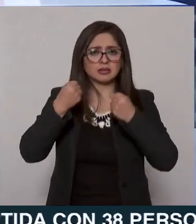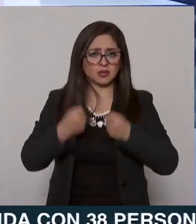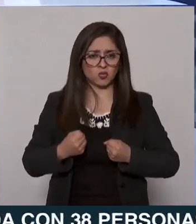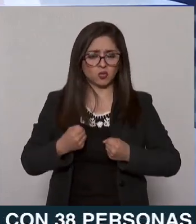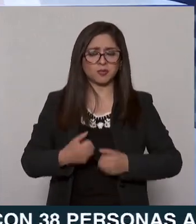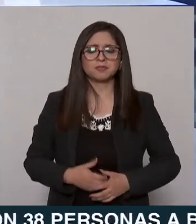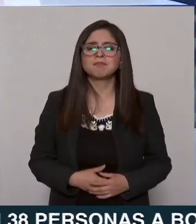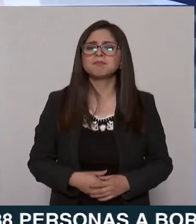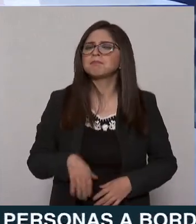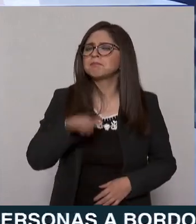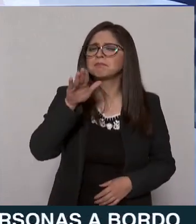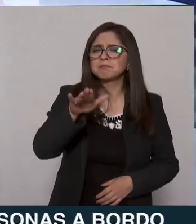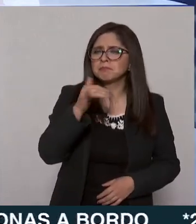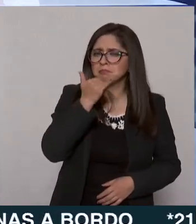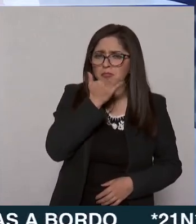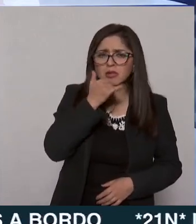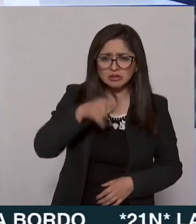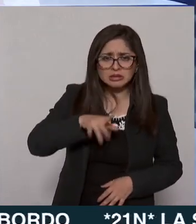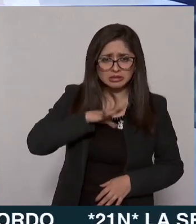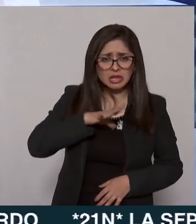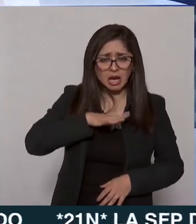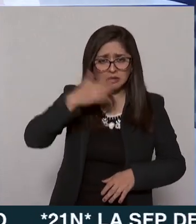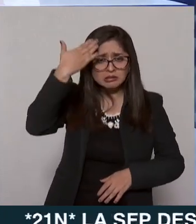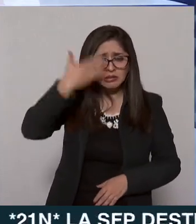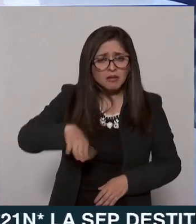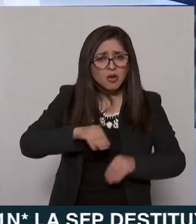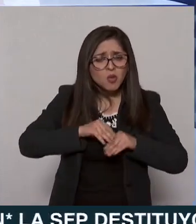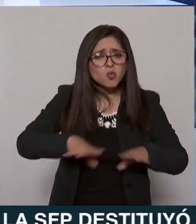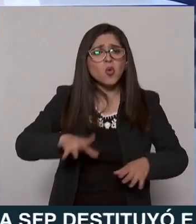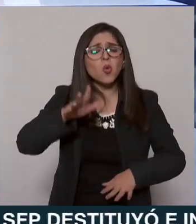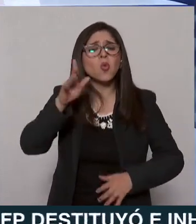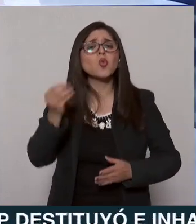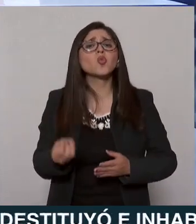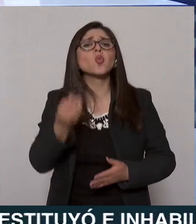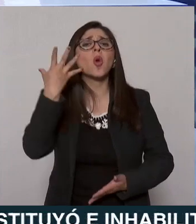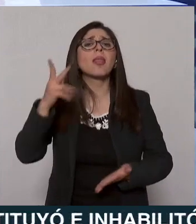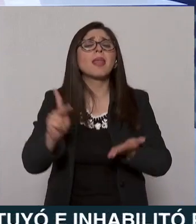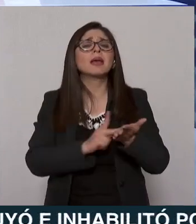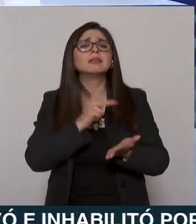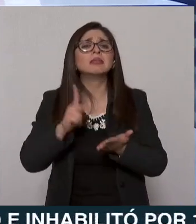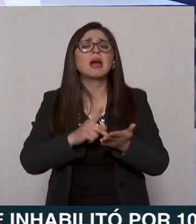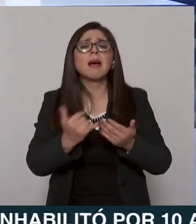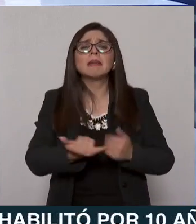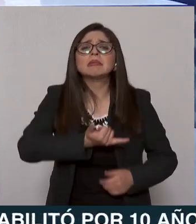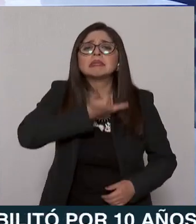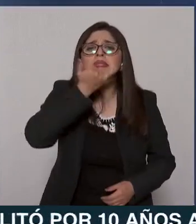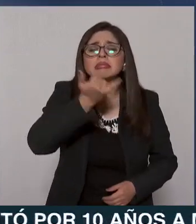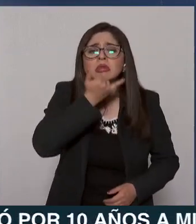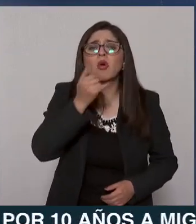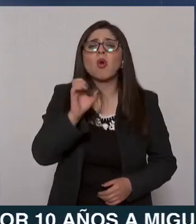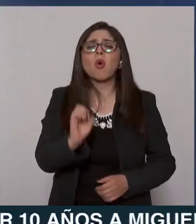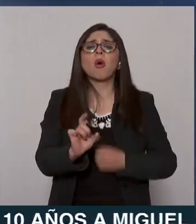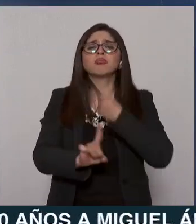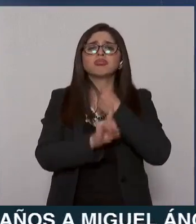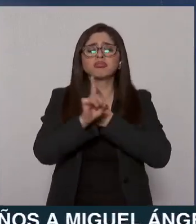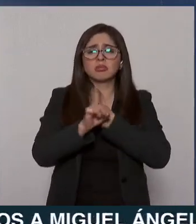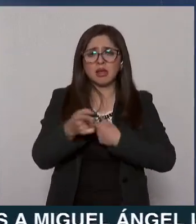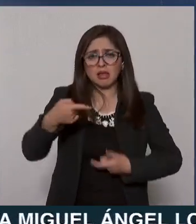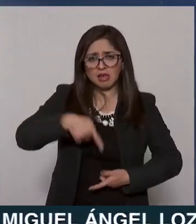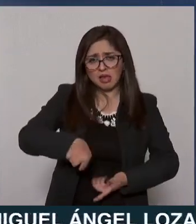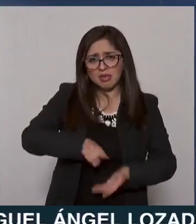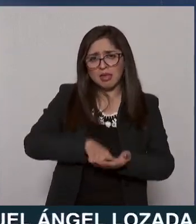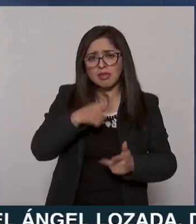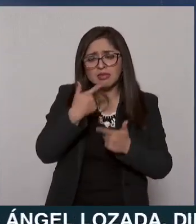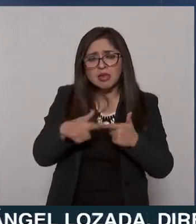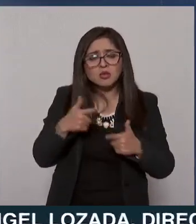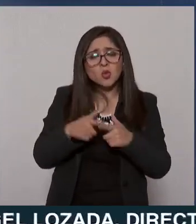tiene conocimiento al momento de cuántas incidencias se han reportado por taxistas que no han cumplido pues, con las normas